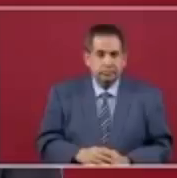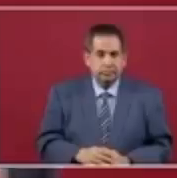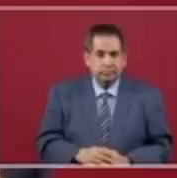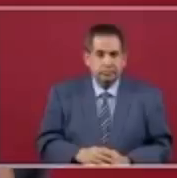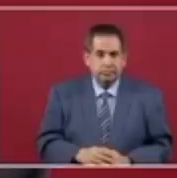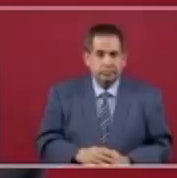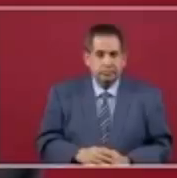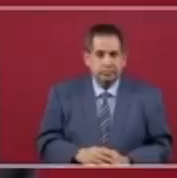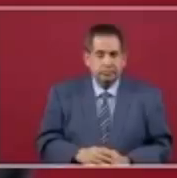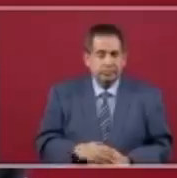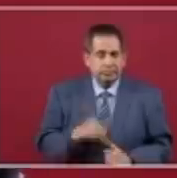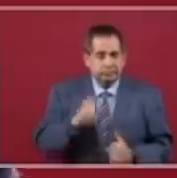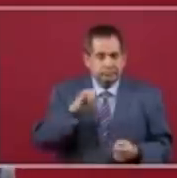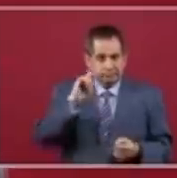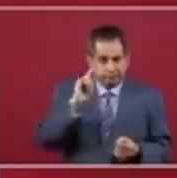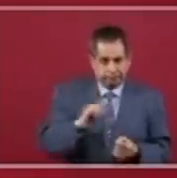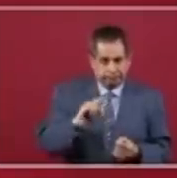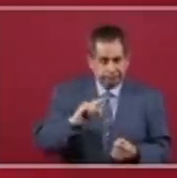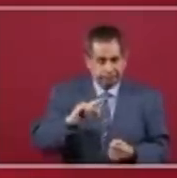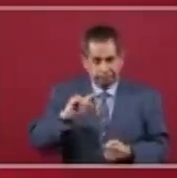se reducía